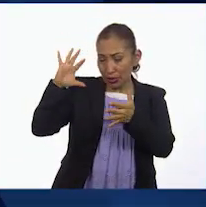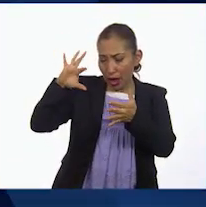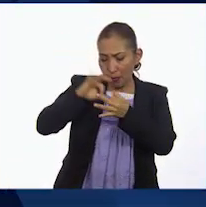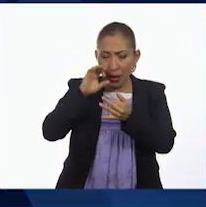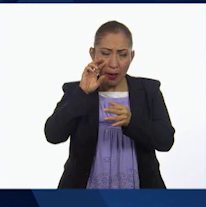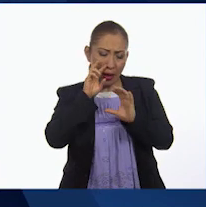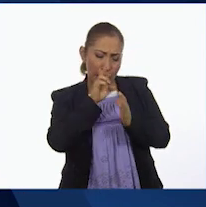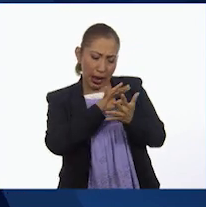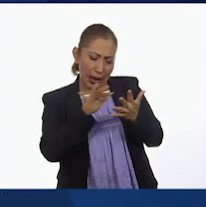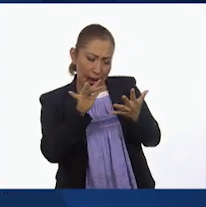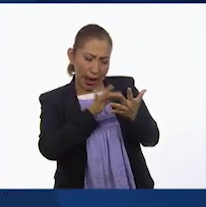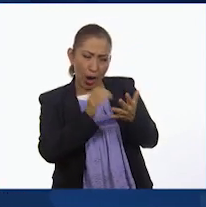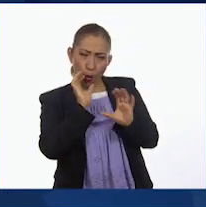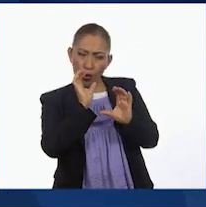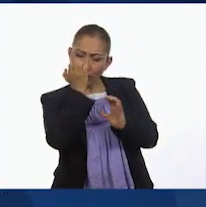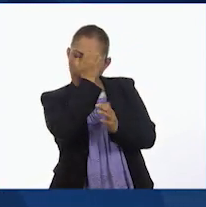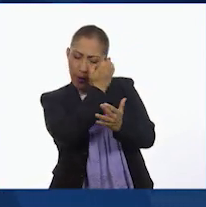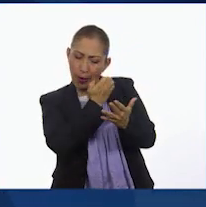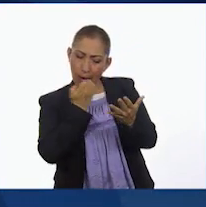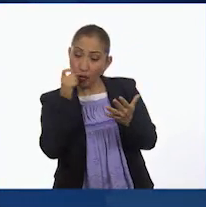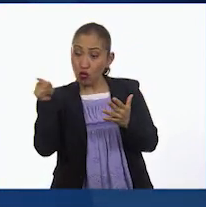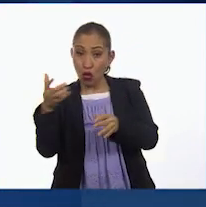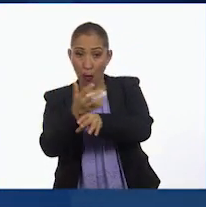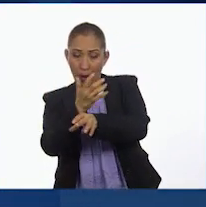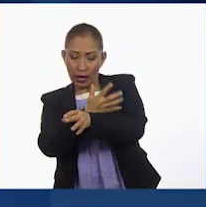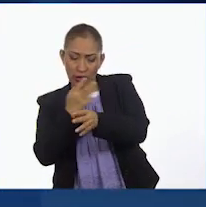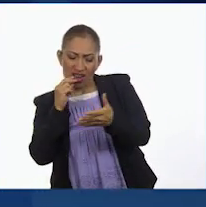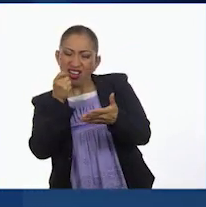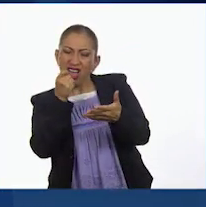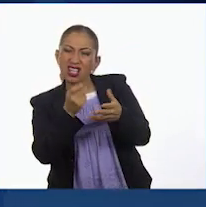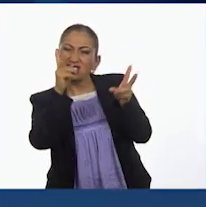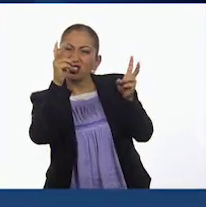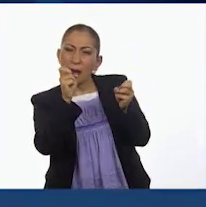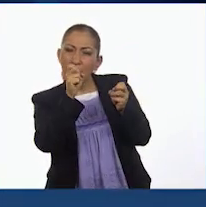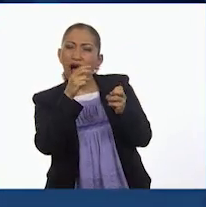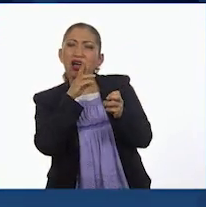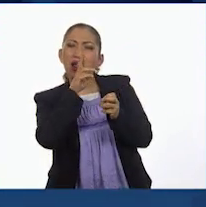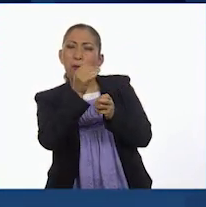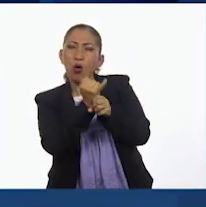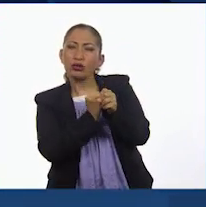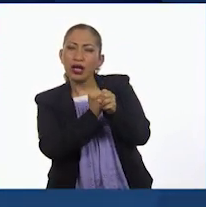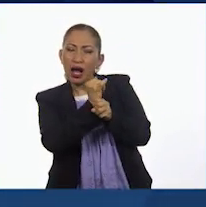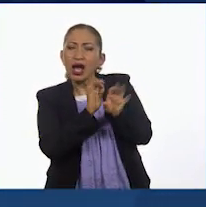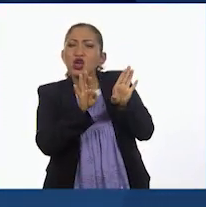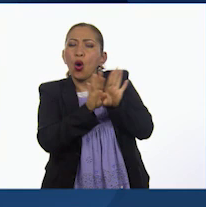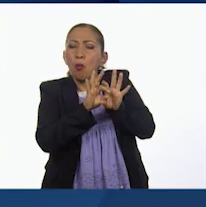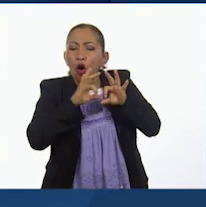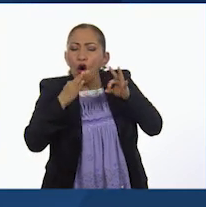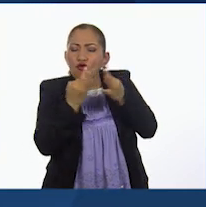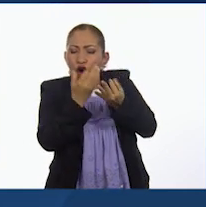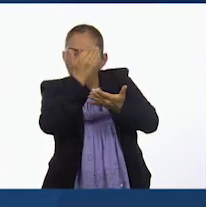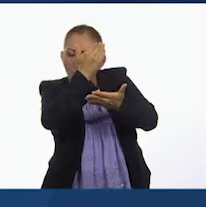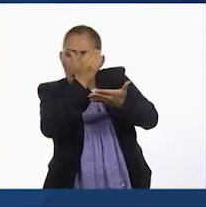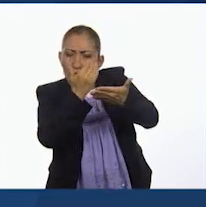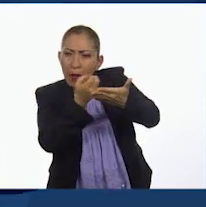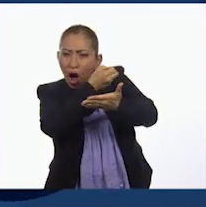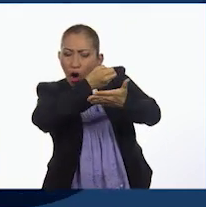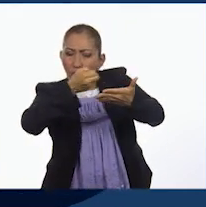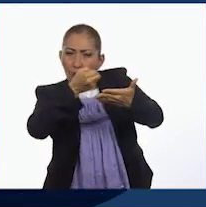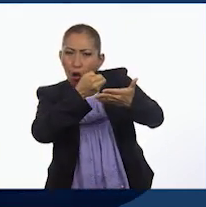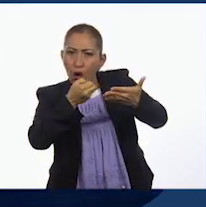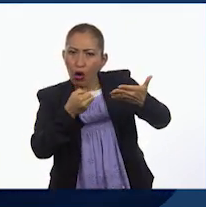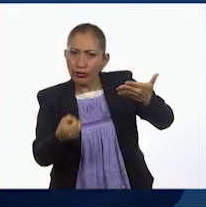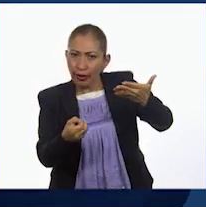léelo cuidadosamente. Revisa con tus compañeros el contenido del reportaje y la manera en la que están